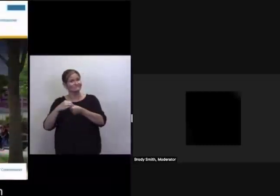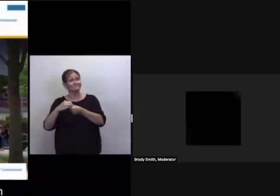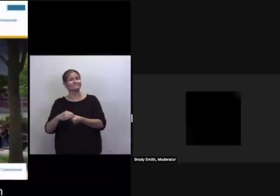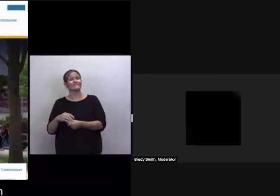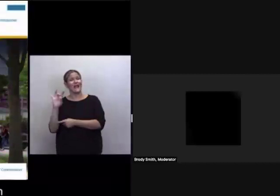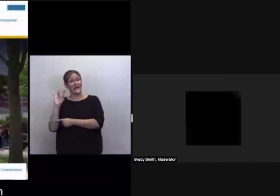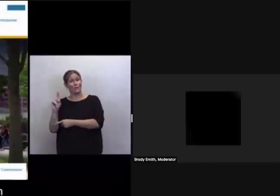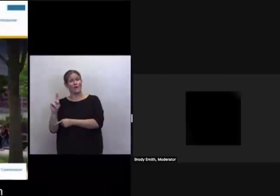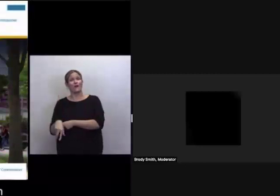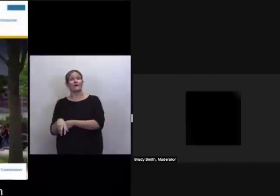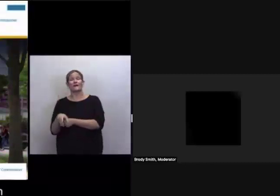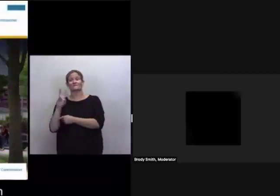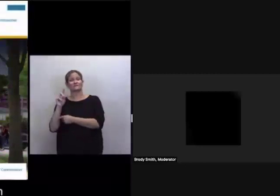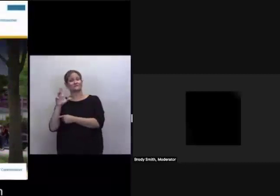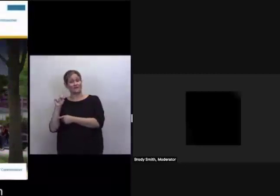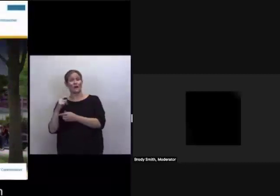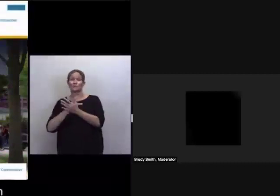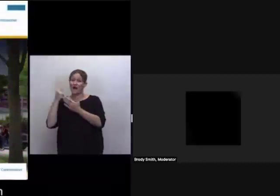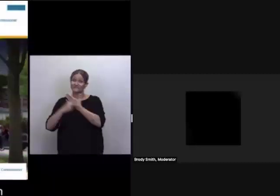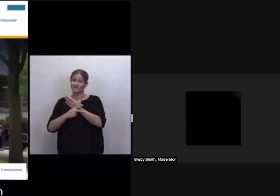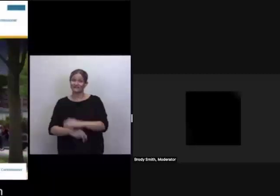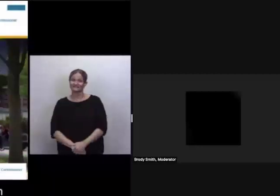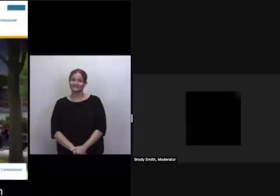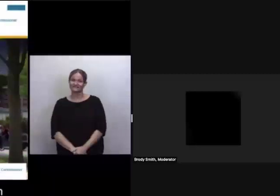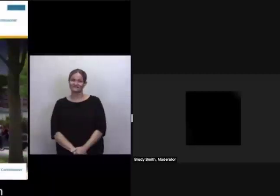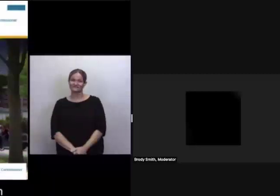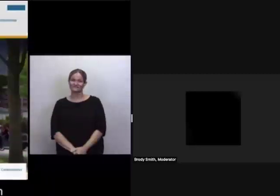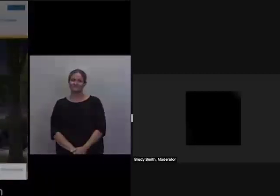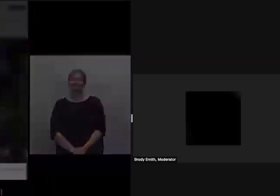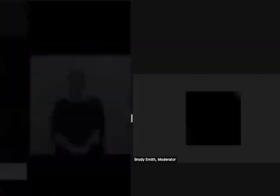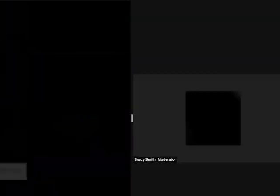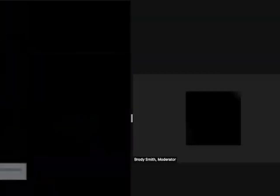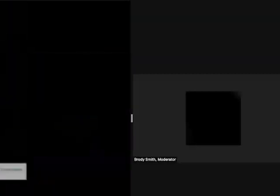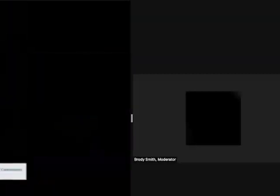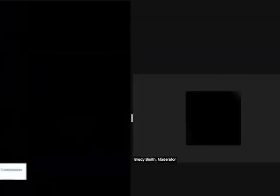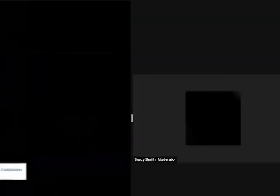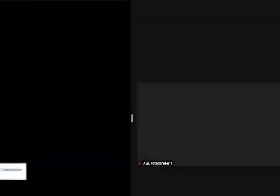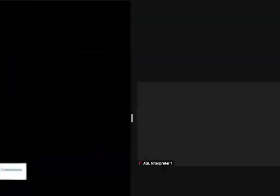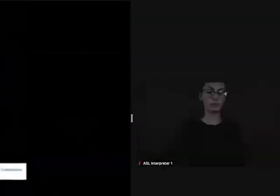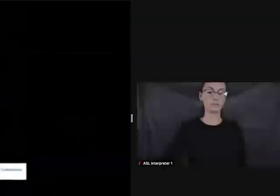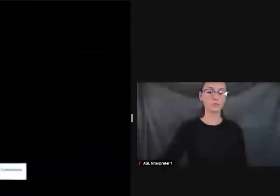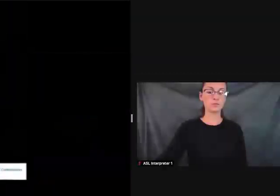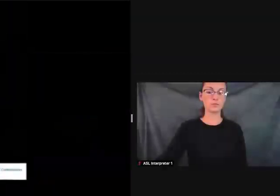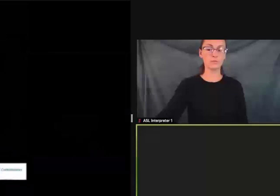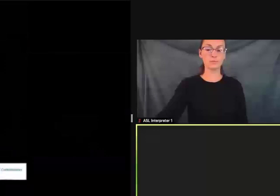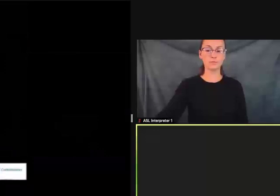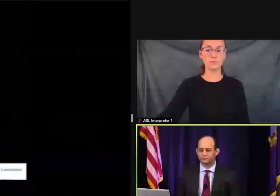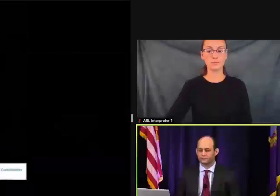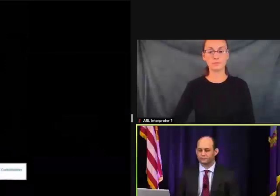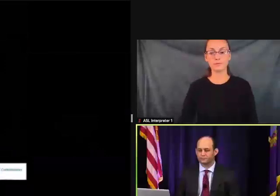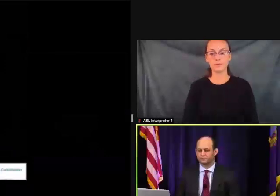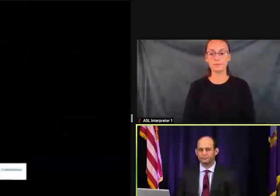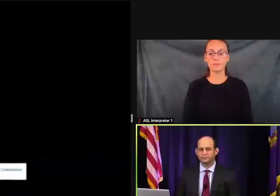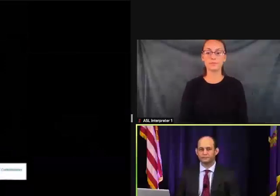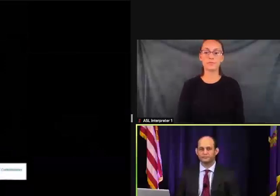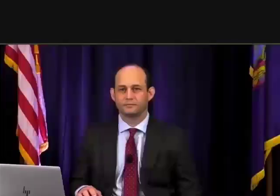presentación y por favor siga participando en el proyecto del viaducto I-81.